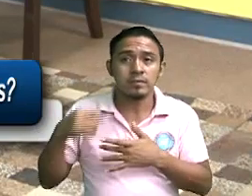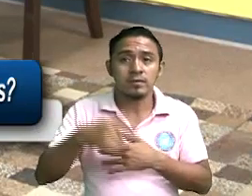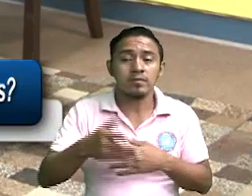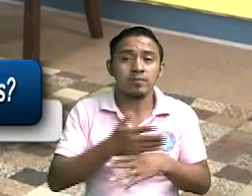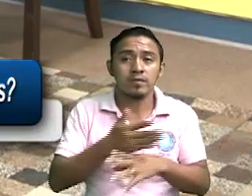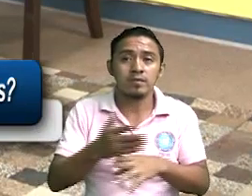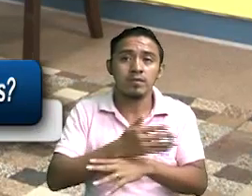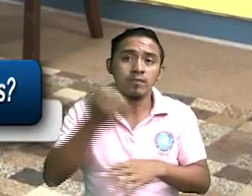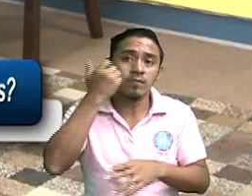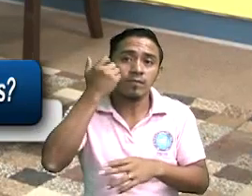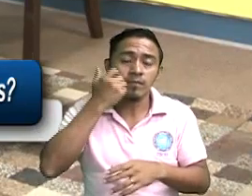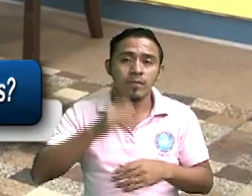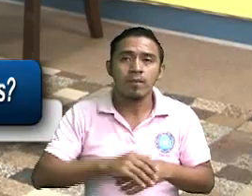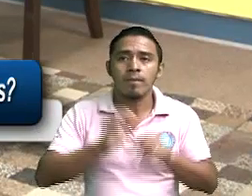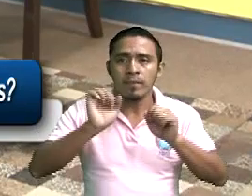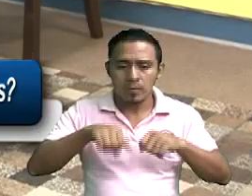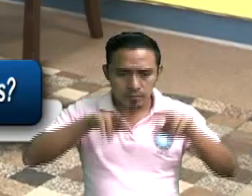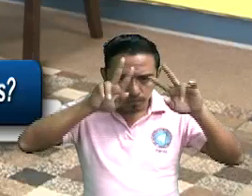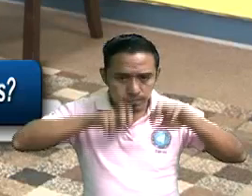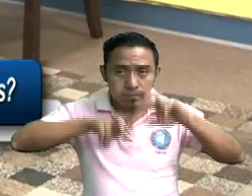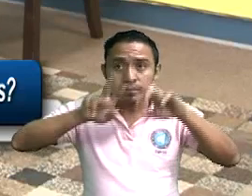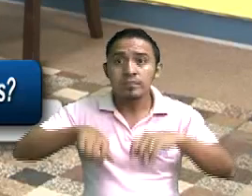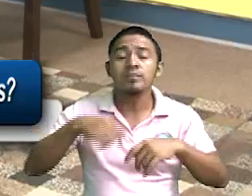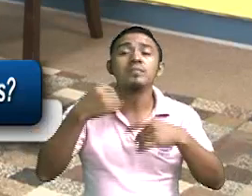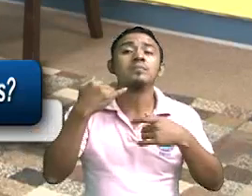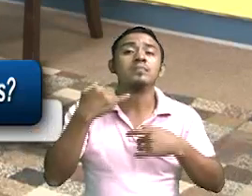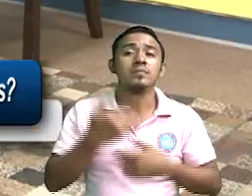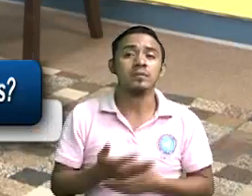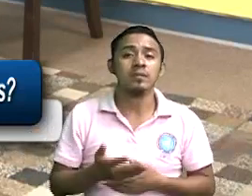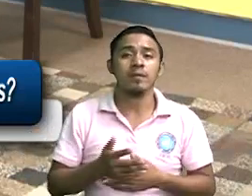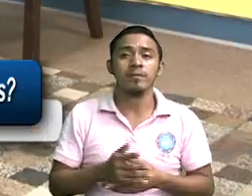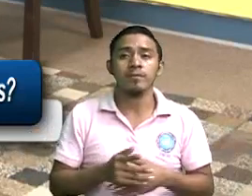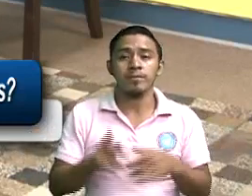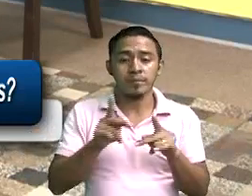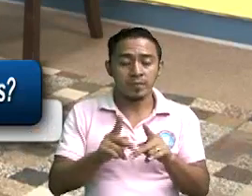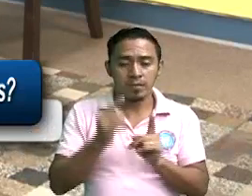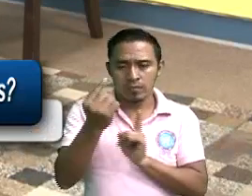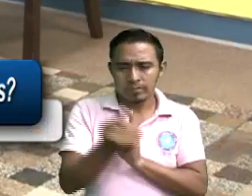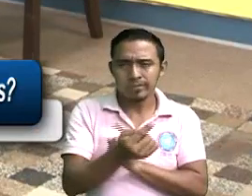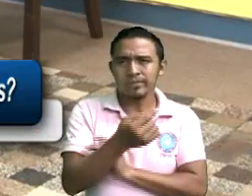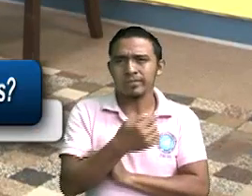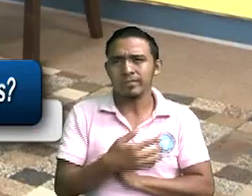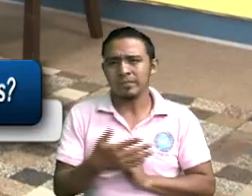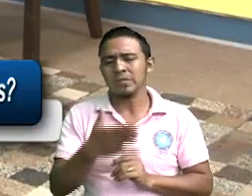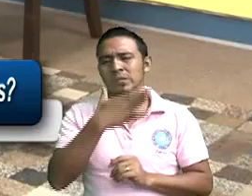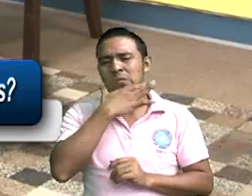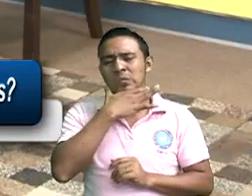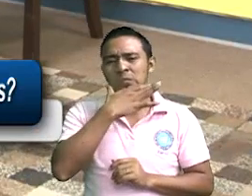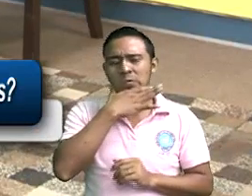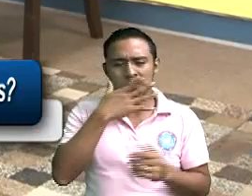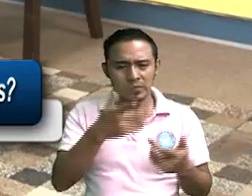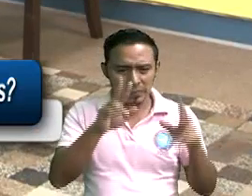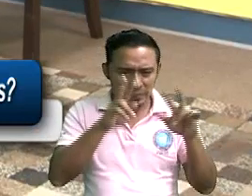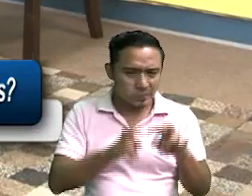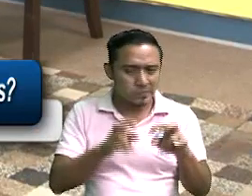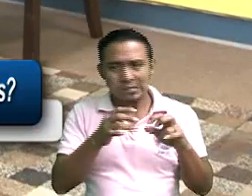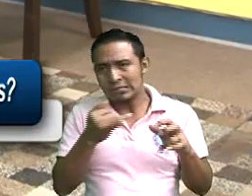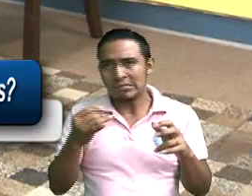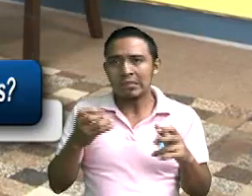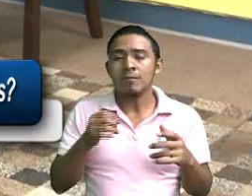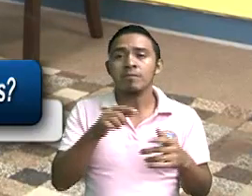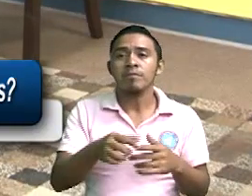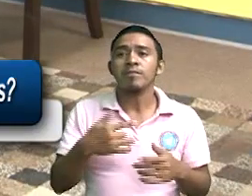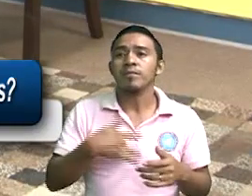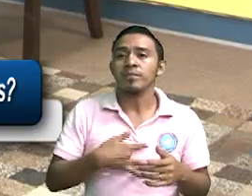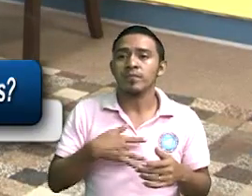de enfermedades, para diagnosticarla. Y aún así, cuando estamos con algunos pacientes, se nos hace difícil el diagnóstico. Entonces, esto